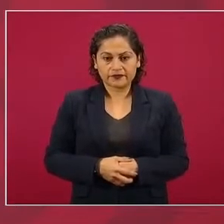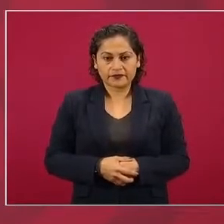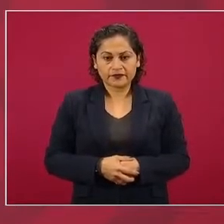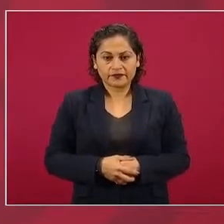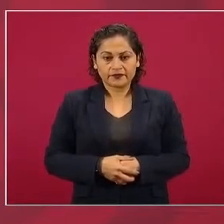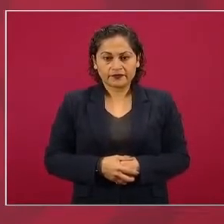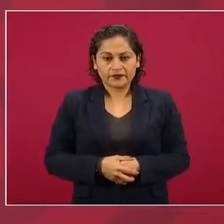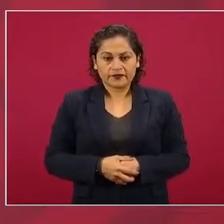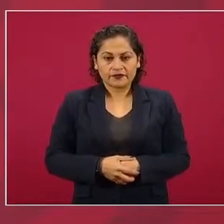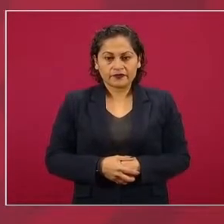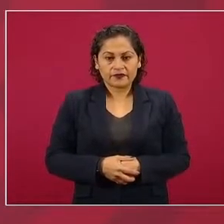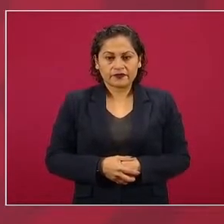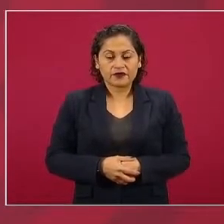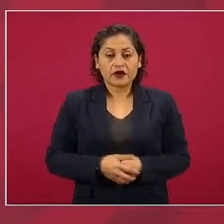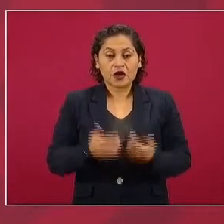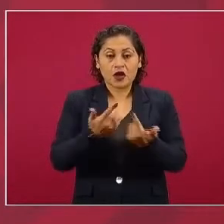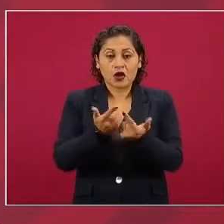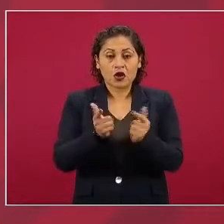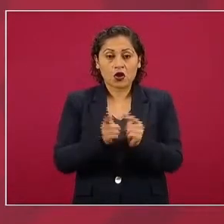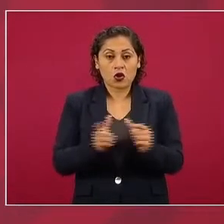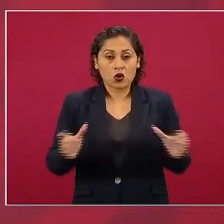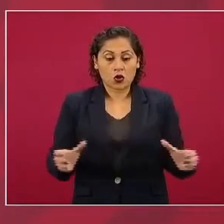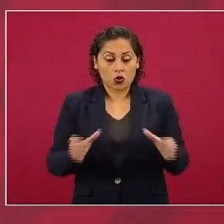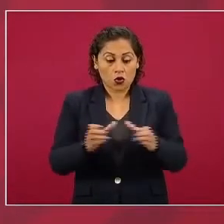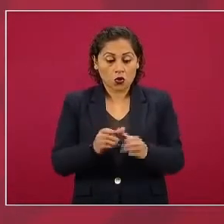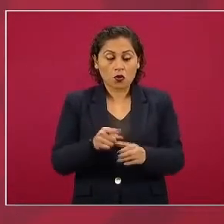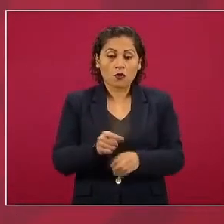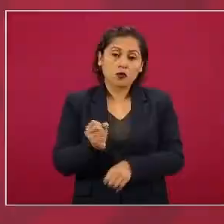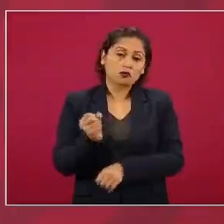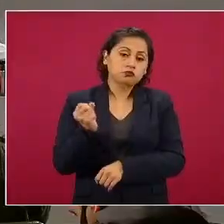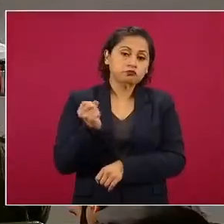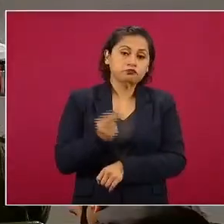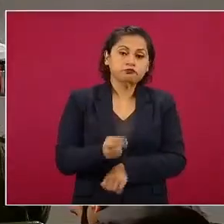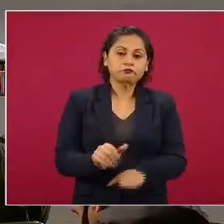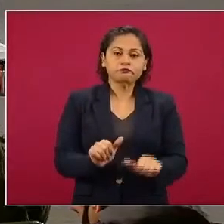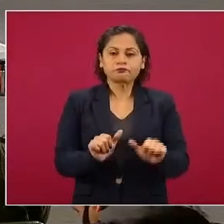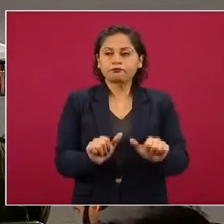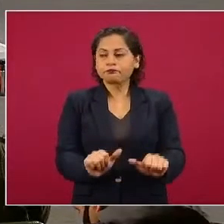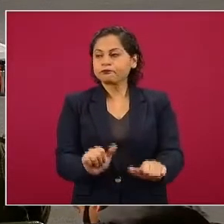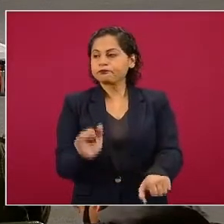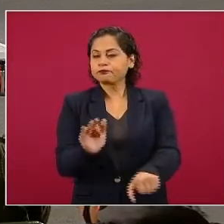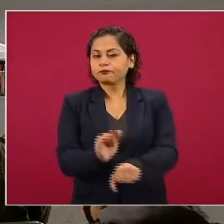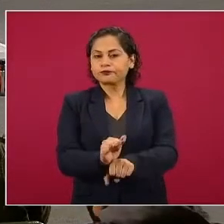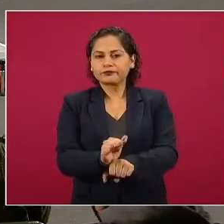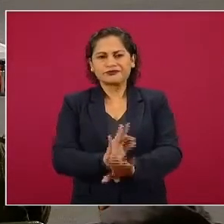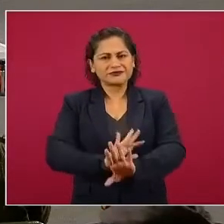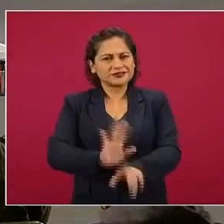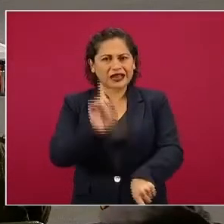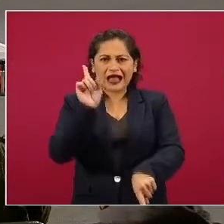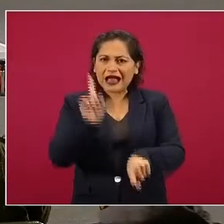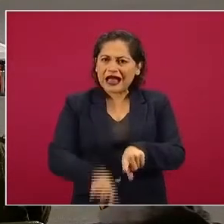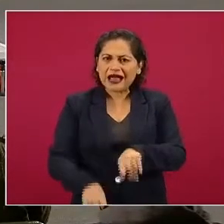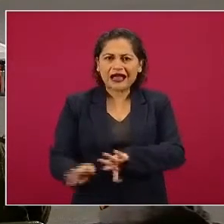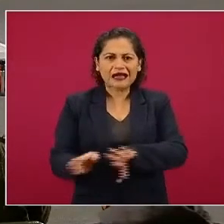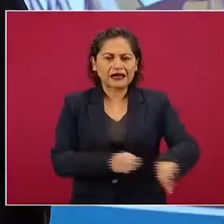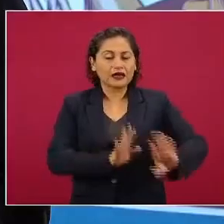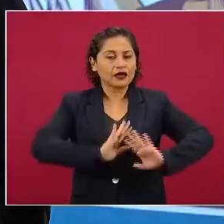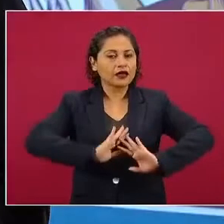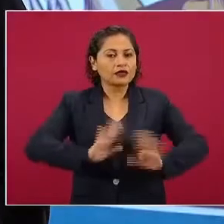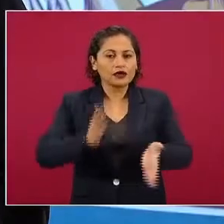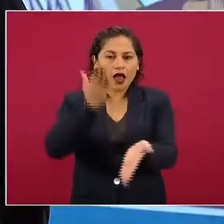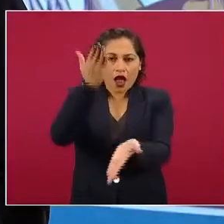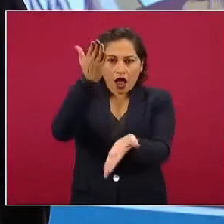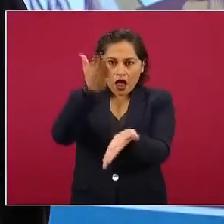se termine con los grupos de intereses creados, que se separe el poder económico del